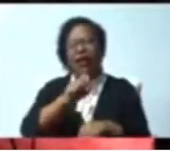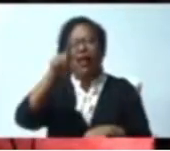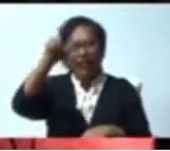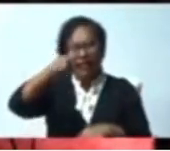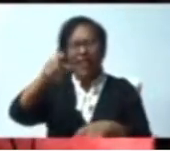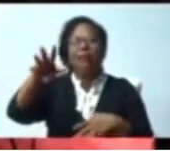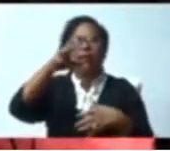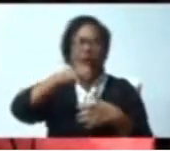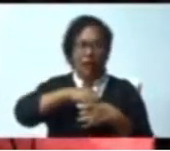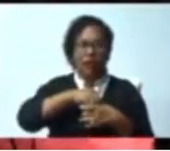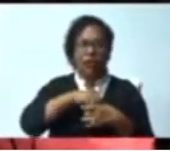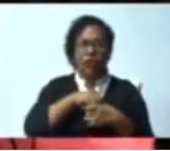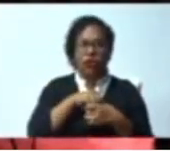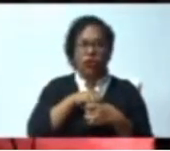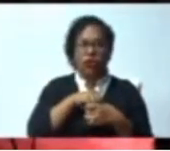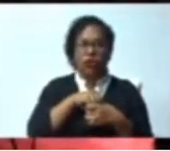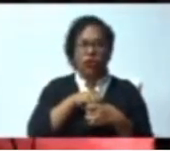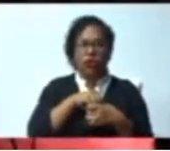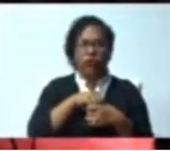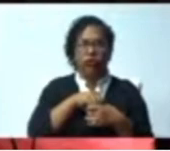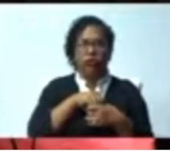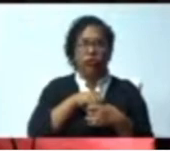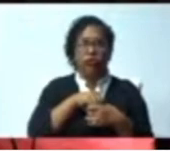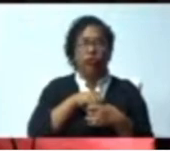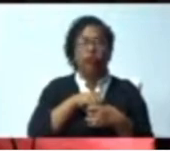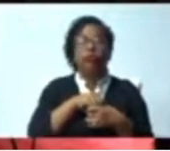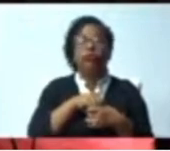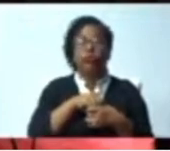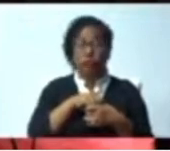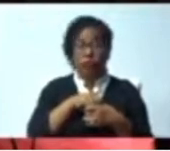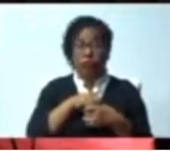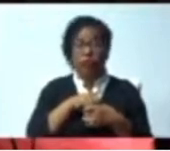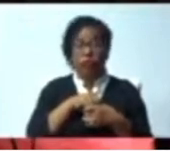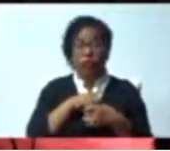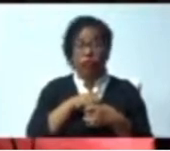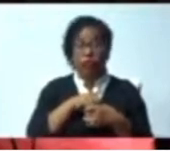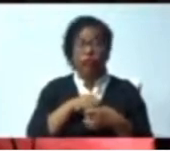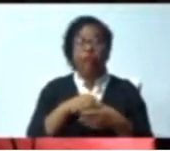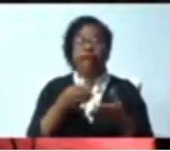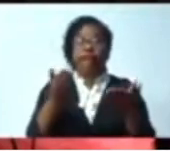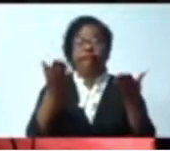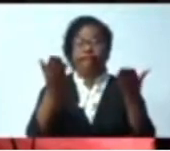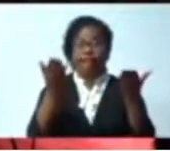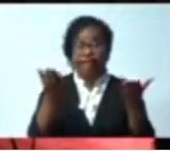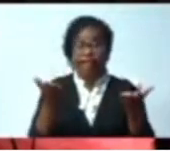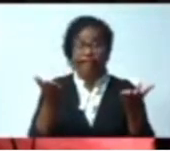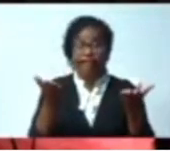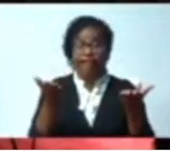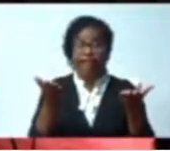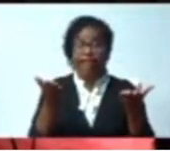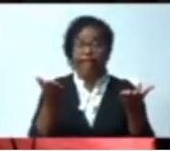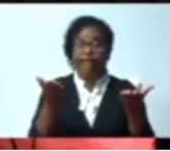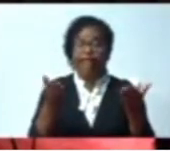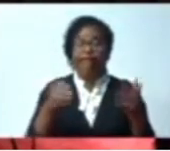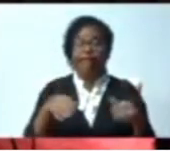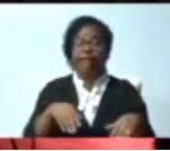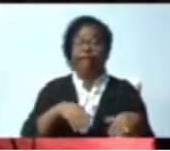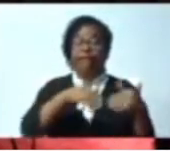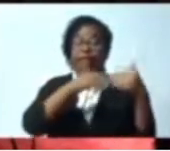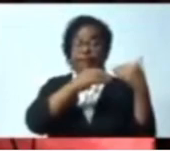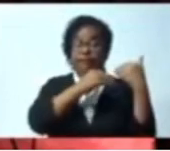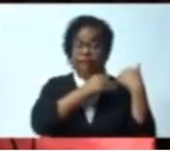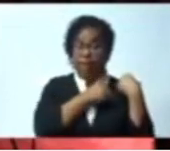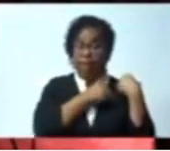le vamos a dejar, presidente, a la comisión que va a hacer las revisiones para